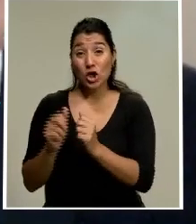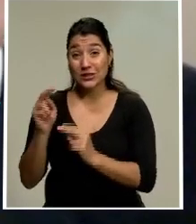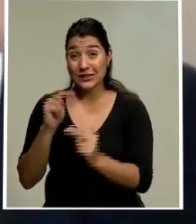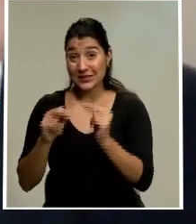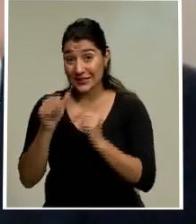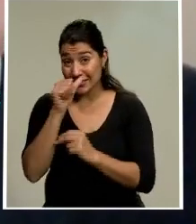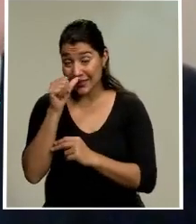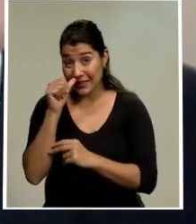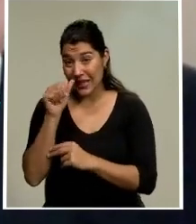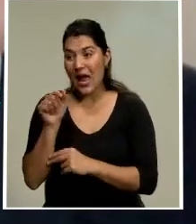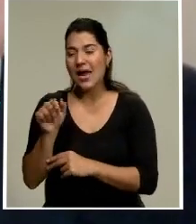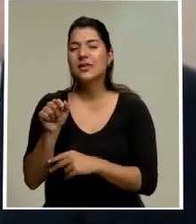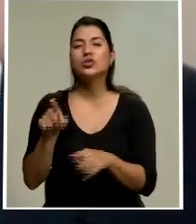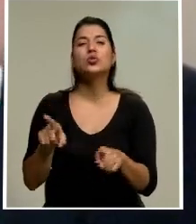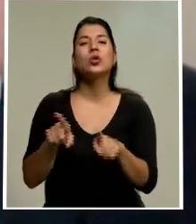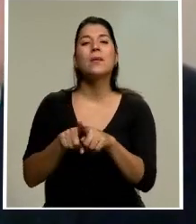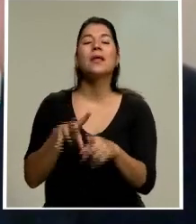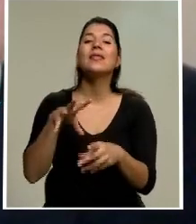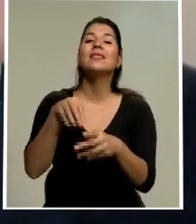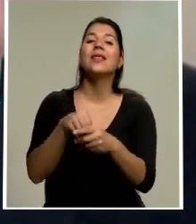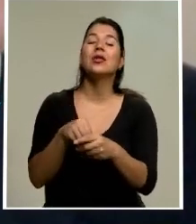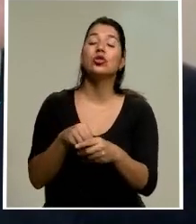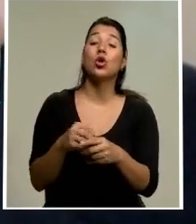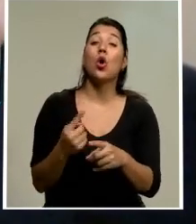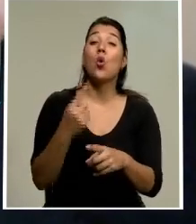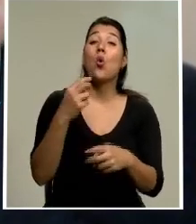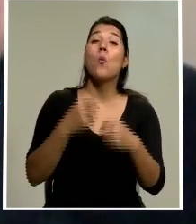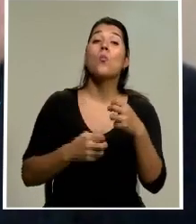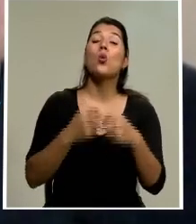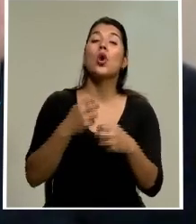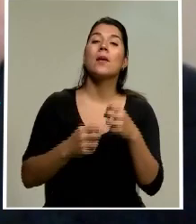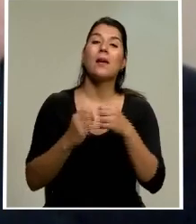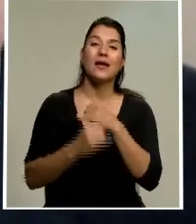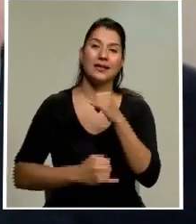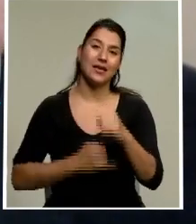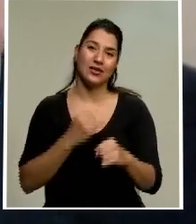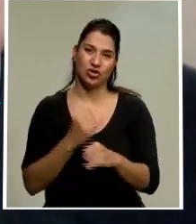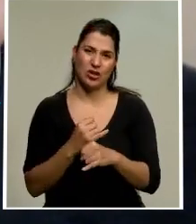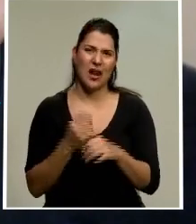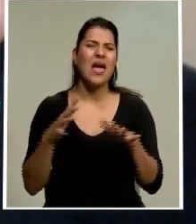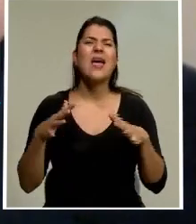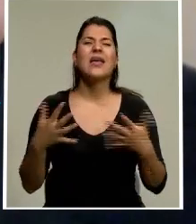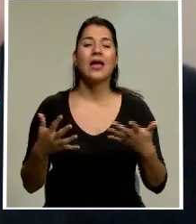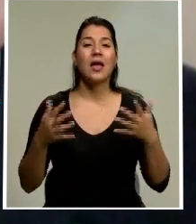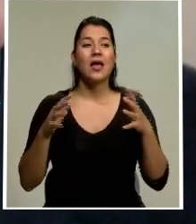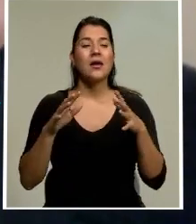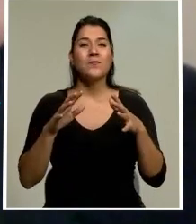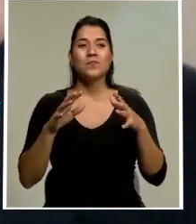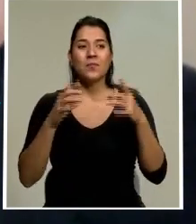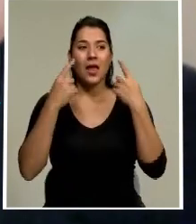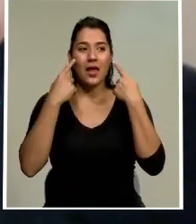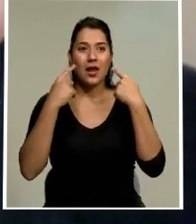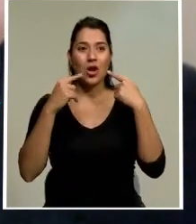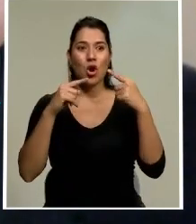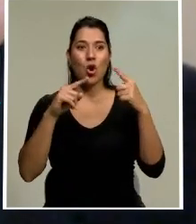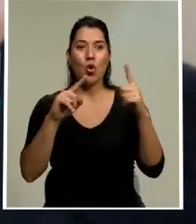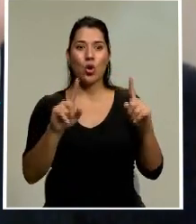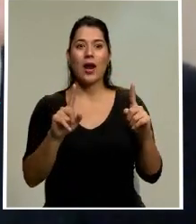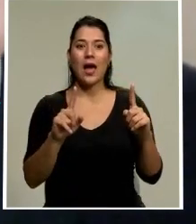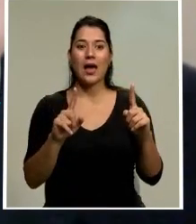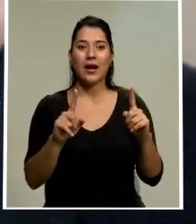de un fenómeno internacional, que es la globalización. La globalización no solamente es un fenómeno de